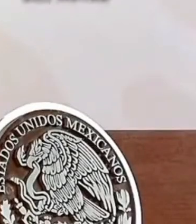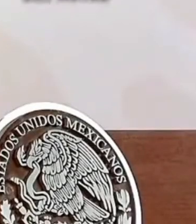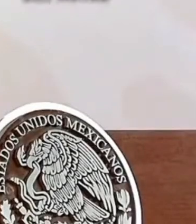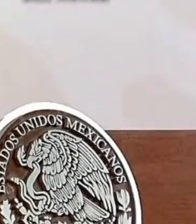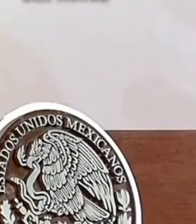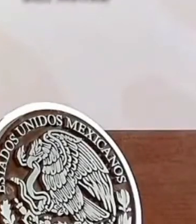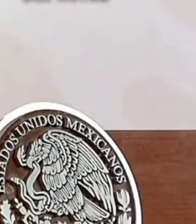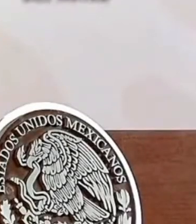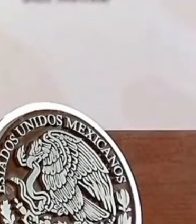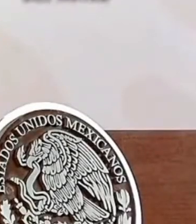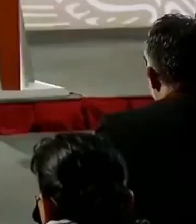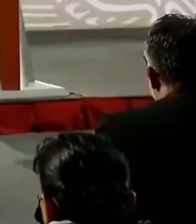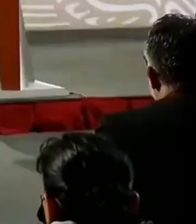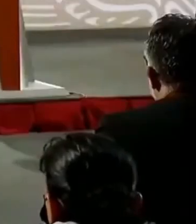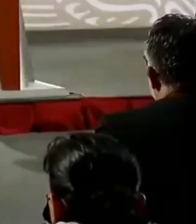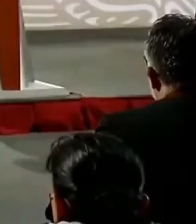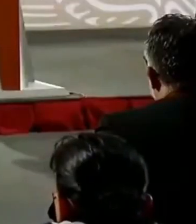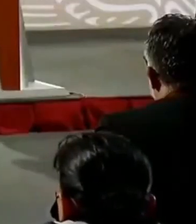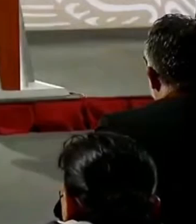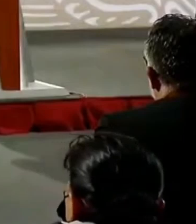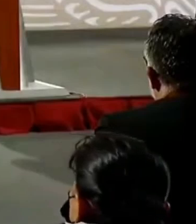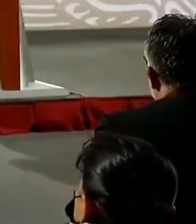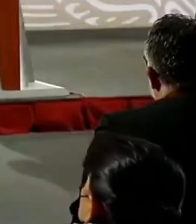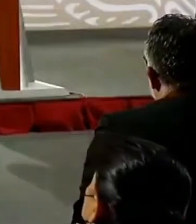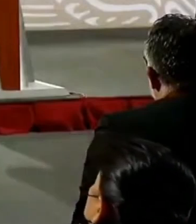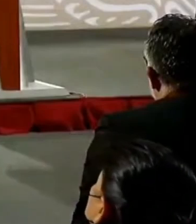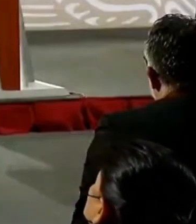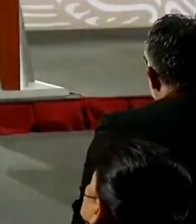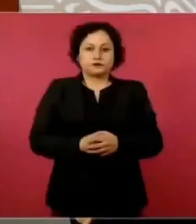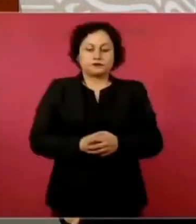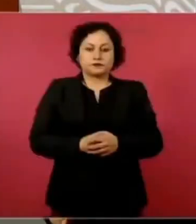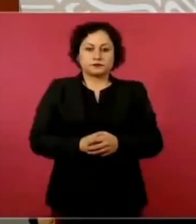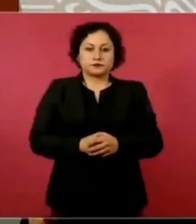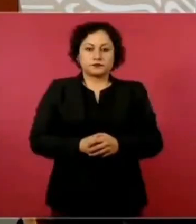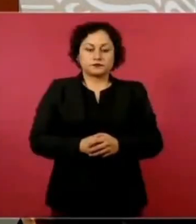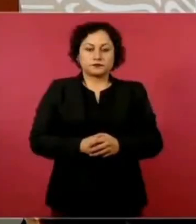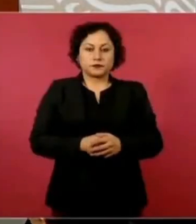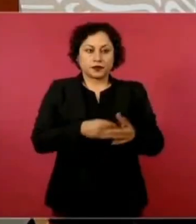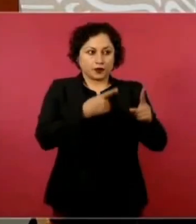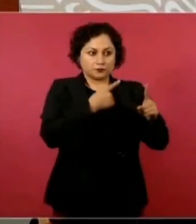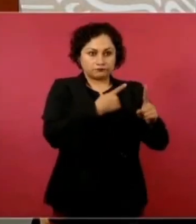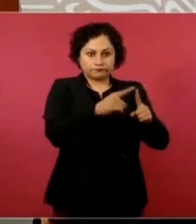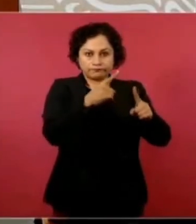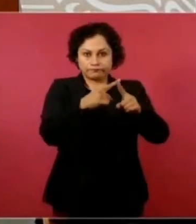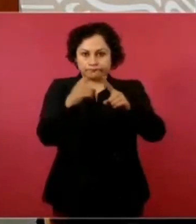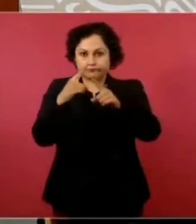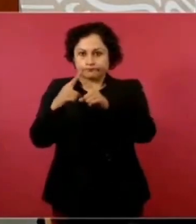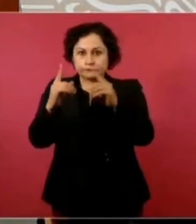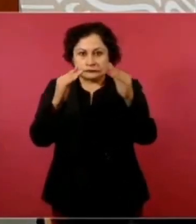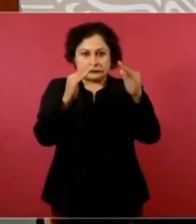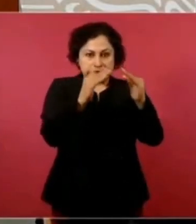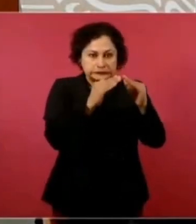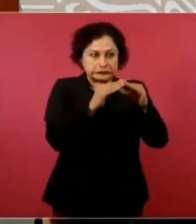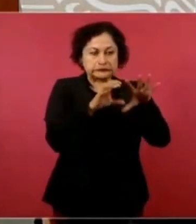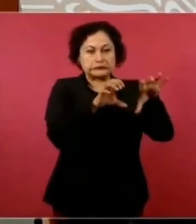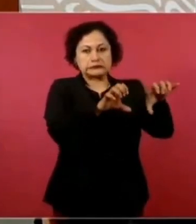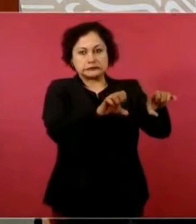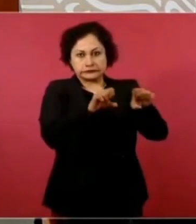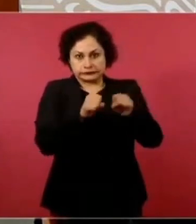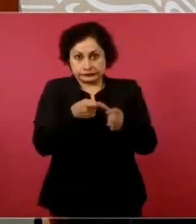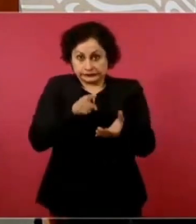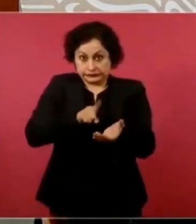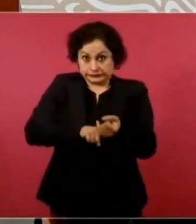propiedades aseguradas en este juicio, en Miami, 8